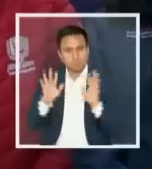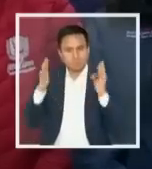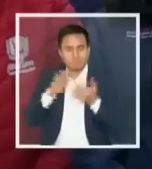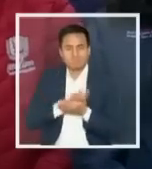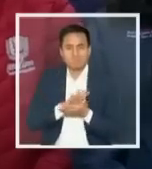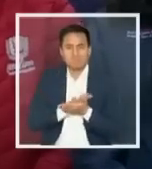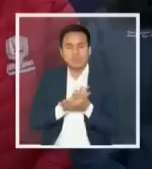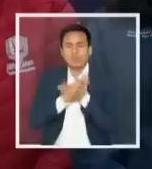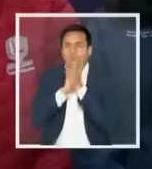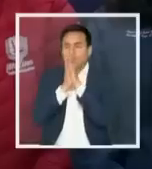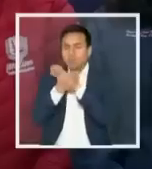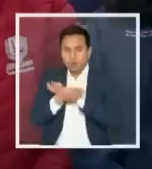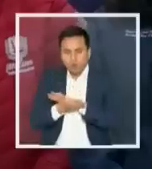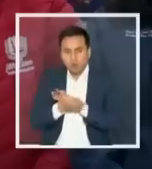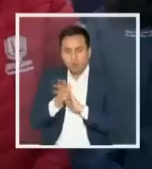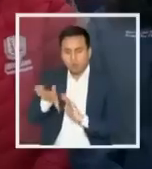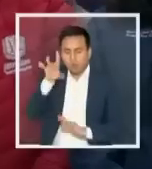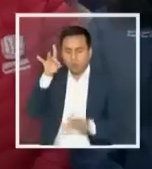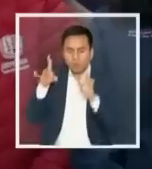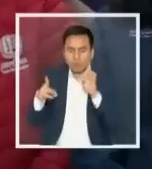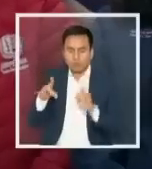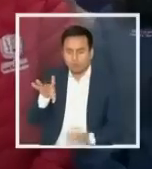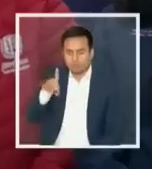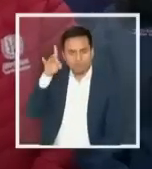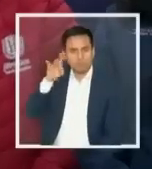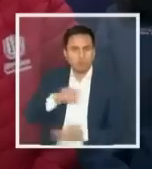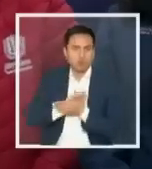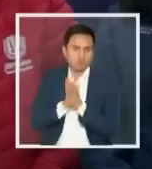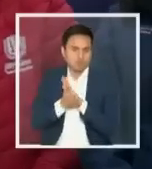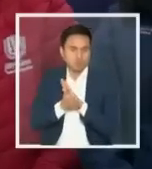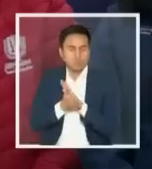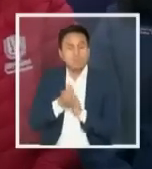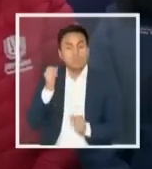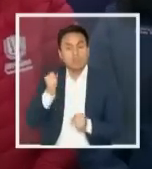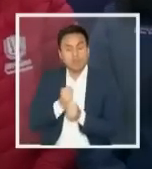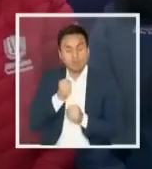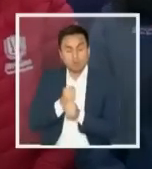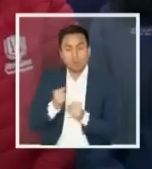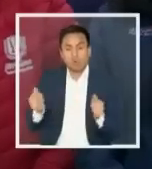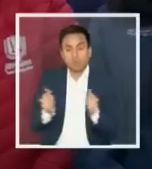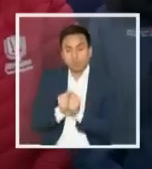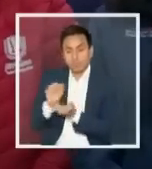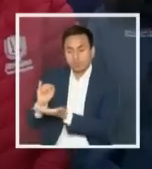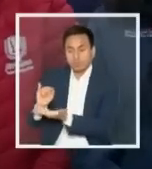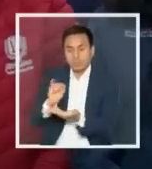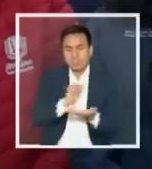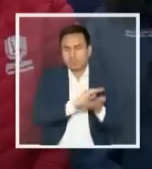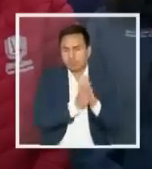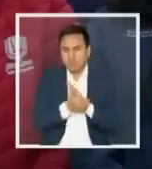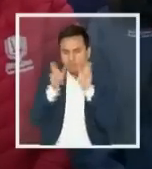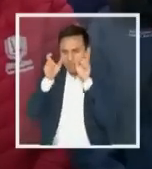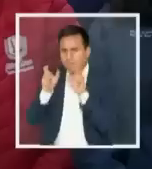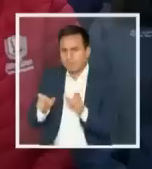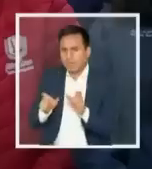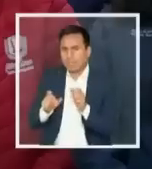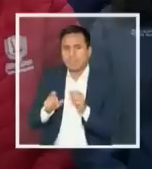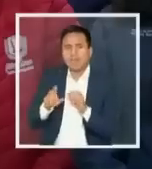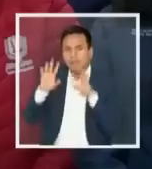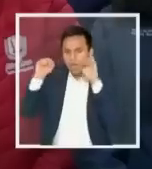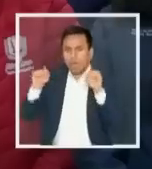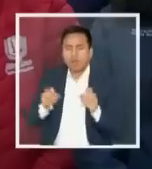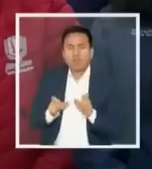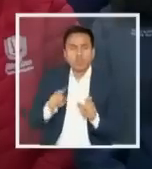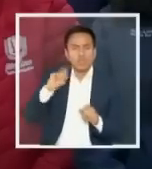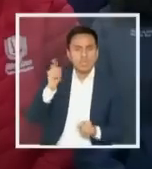todo, salga a la luz y vamos a trabajar en conjunto con todas las instituciones, Fiscalía,